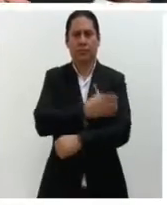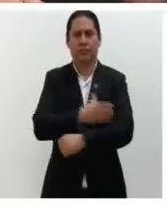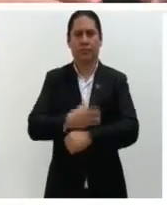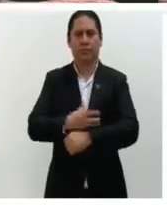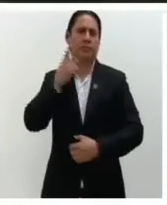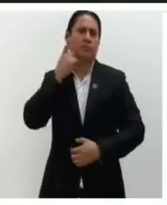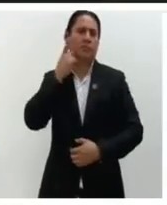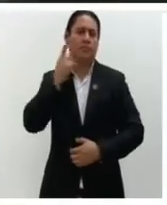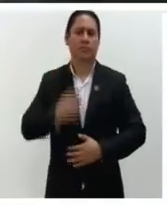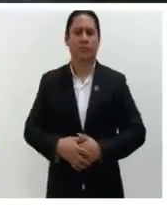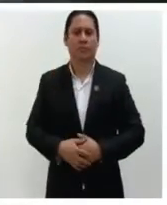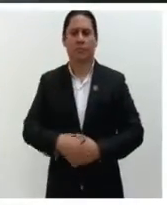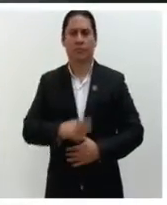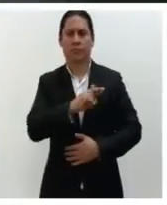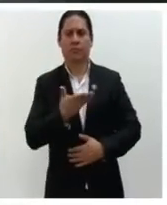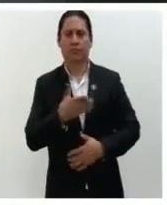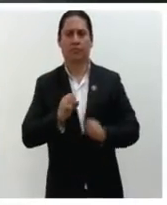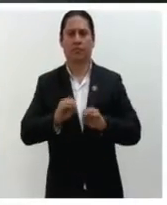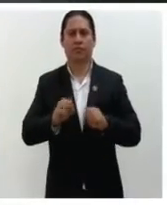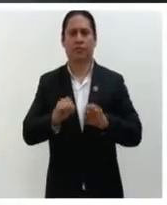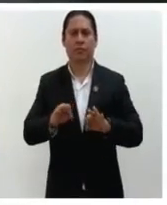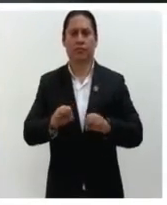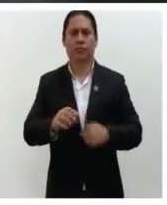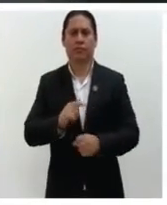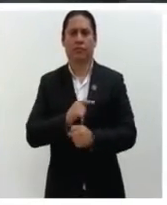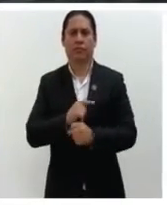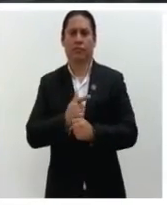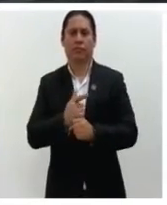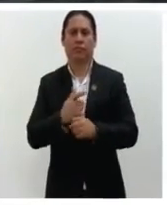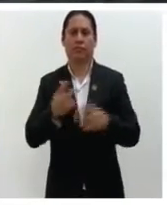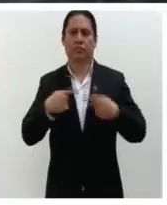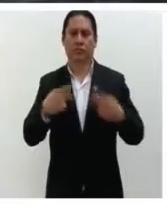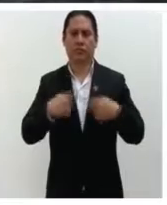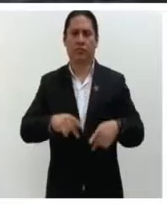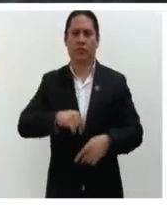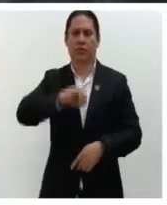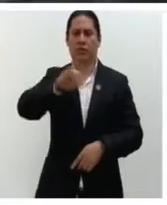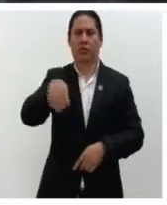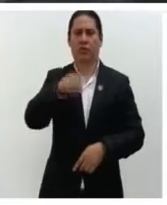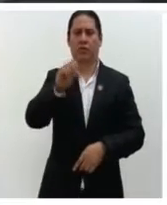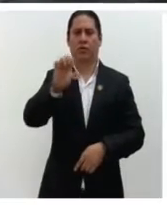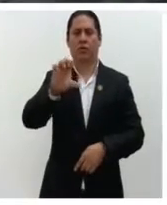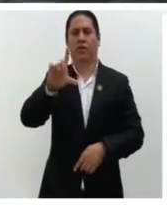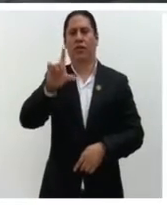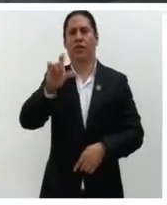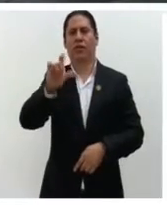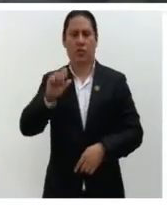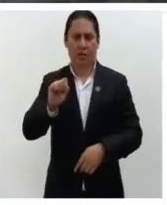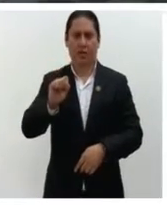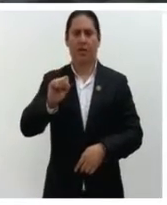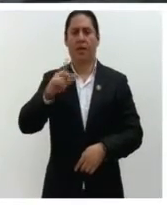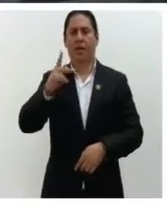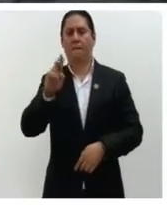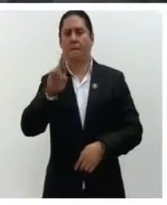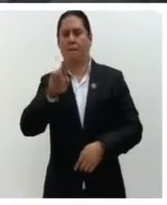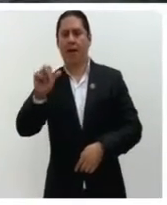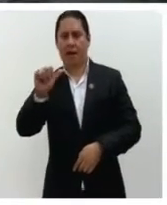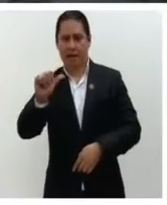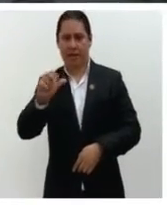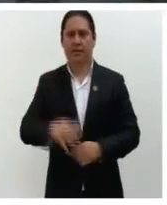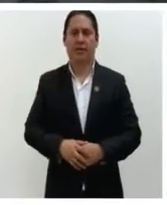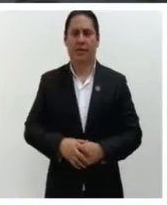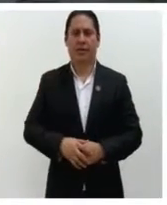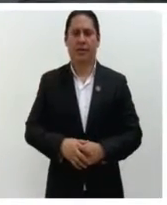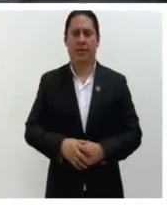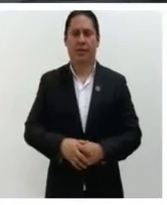compañeros legisladores, recibimos oficio signado por el ciudadano José Luis La Parra Calderón, en ese entonces presidente municipal del